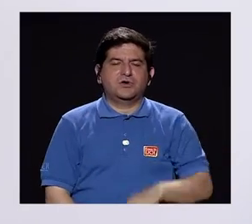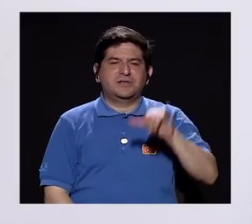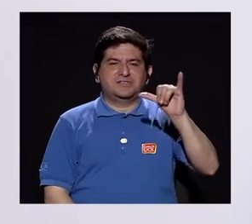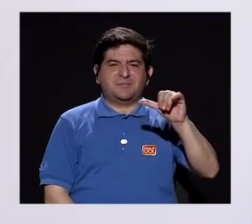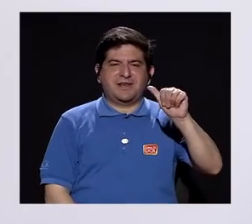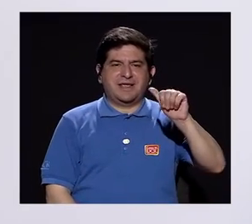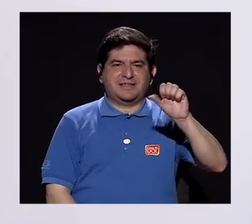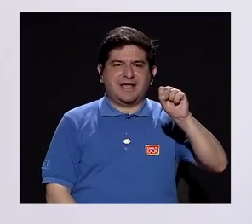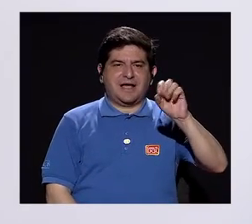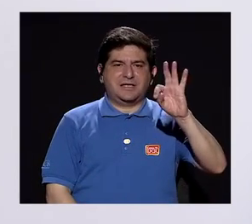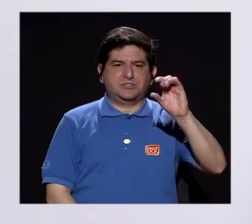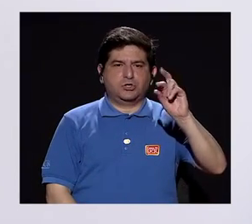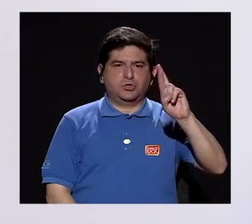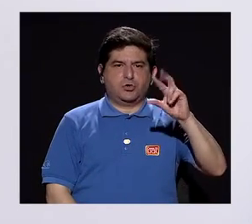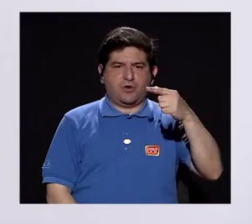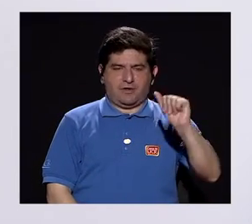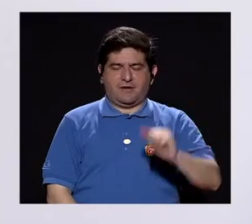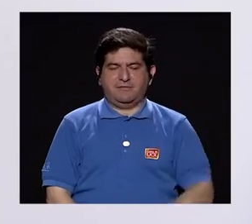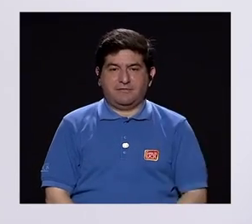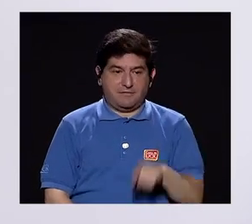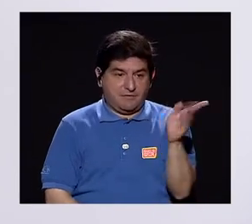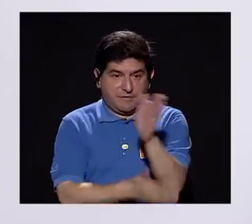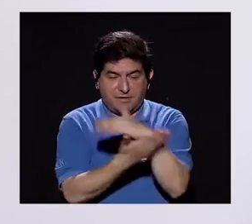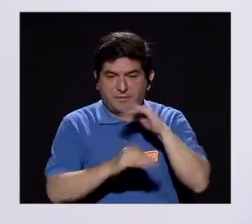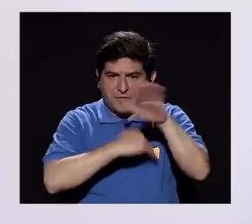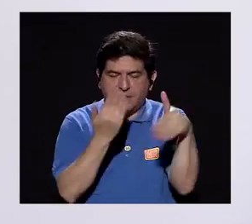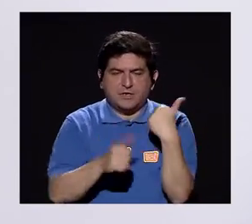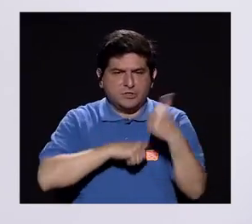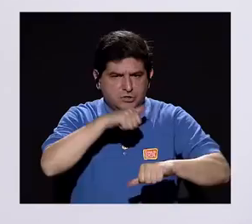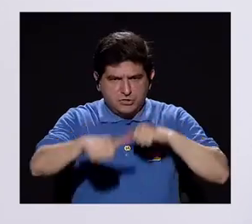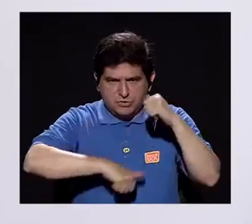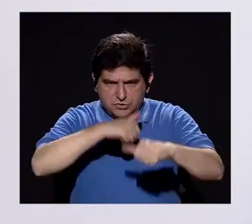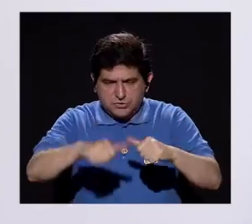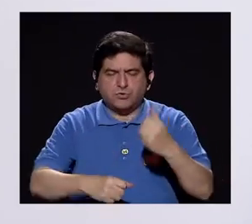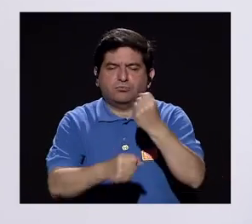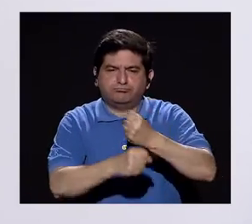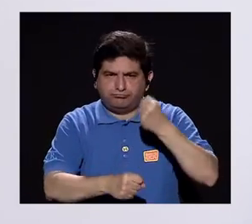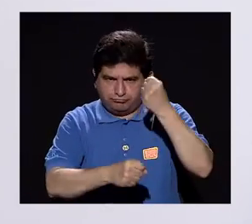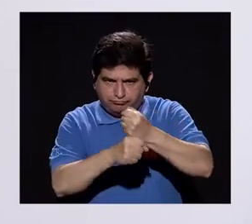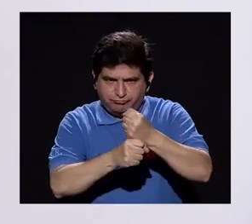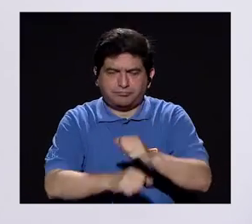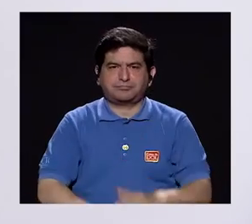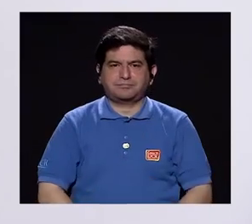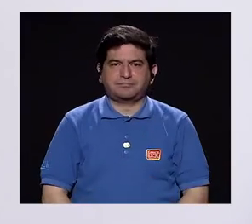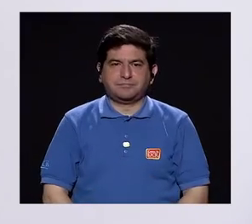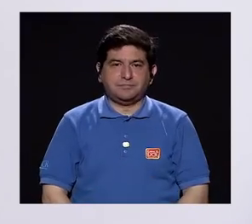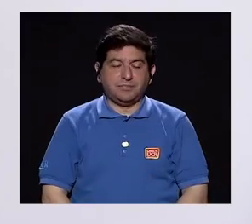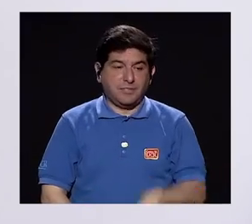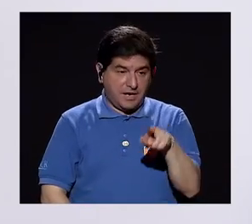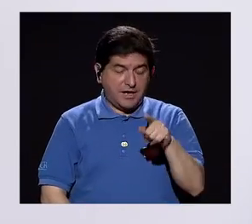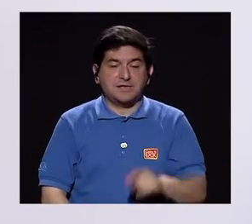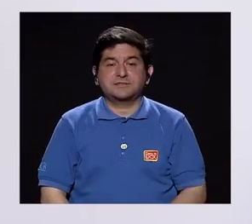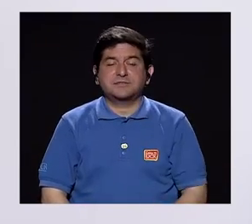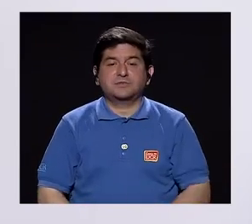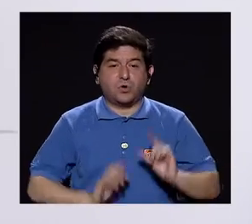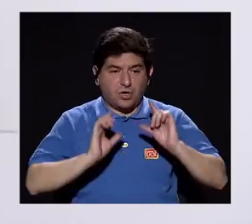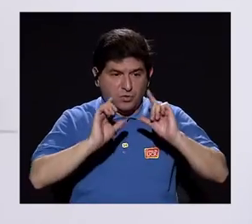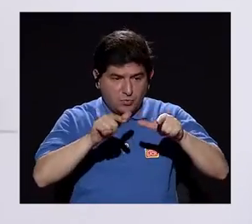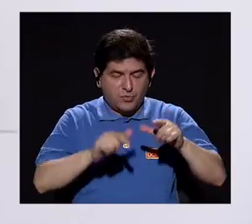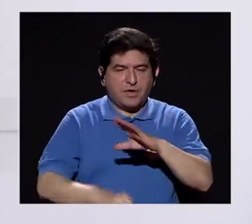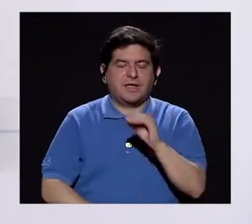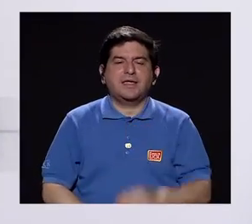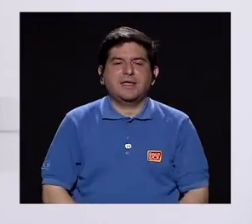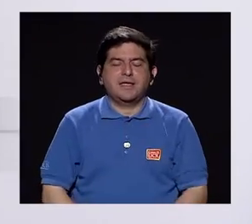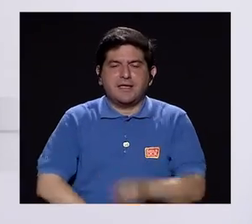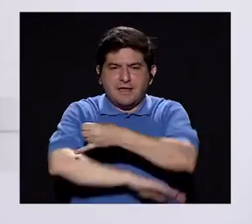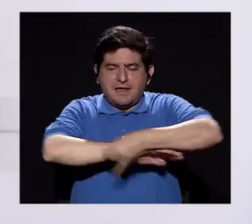astorga este doña yamilet como parte de todos los esfuerzos que estaba haciendo en este relleno era la ingeniera